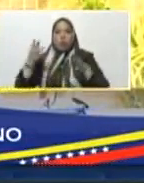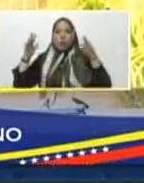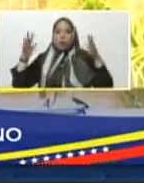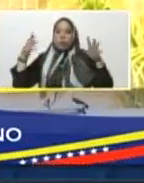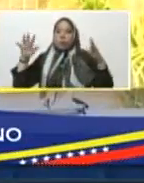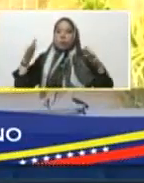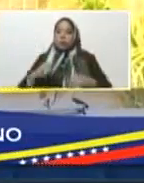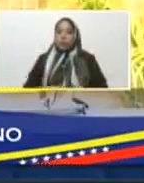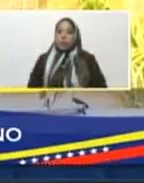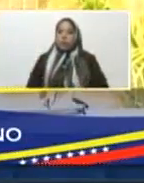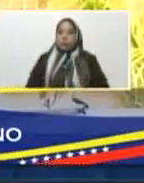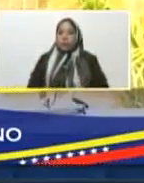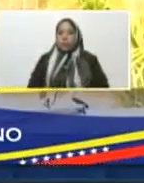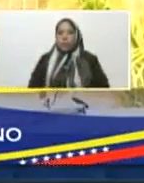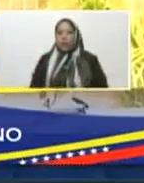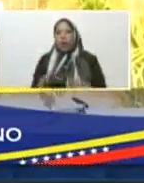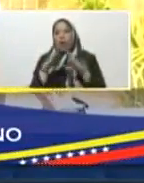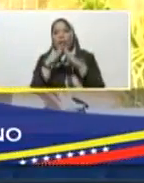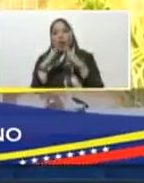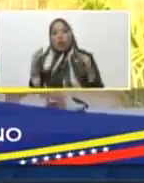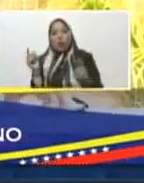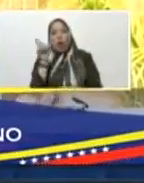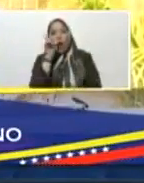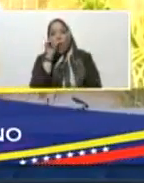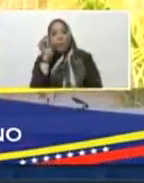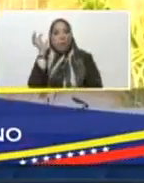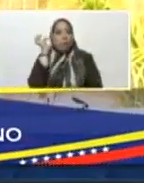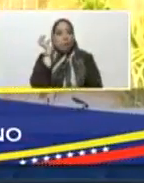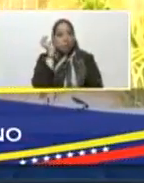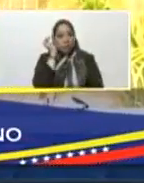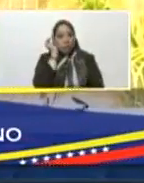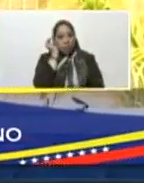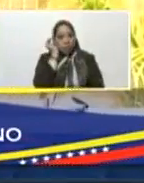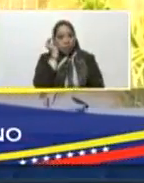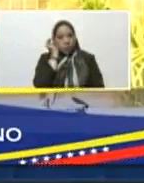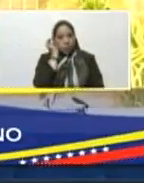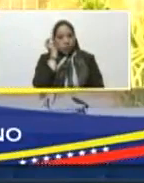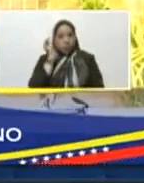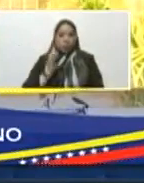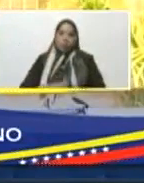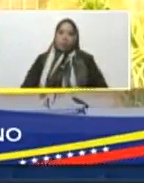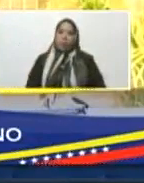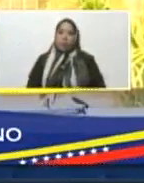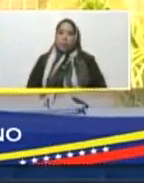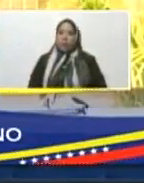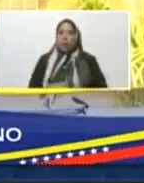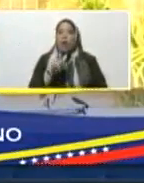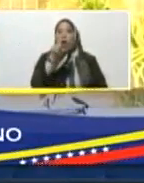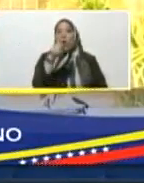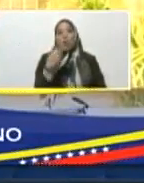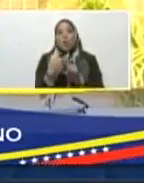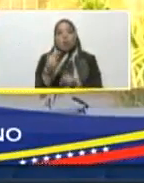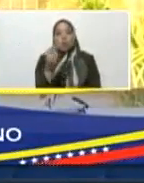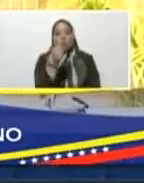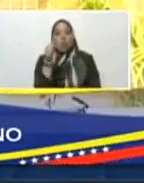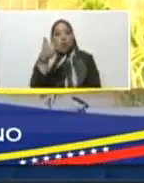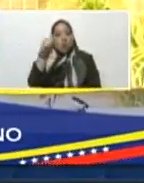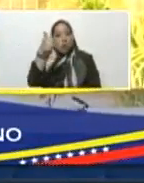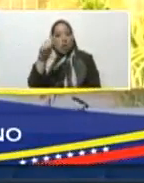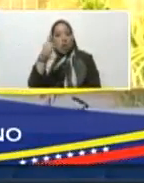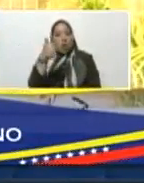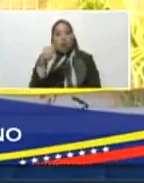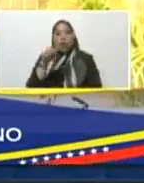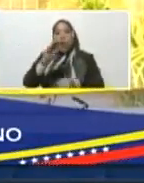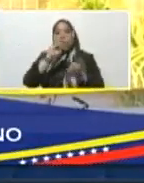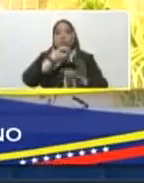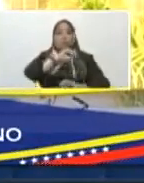a todos los médicos, médicas. Bueno, precisamente en el 1x10 del buen gobierno, sigo